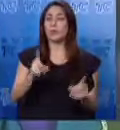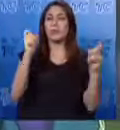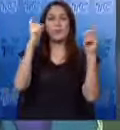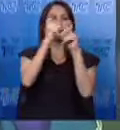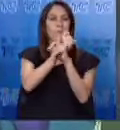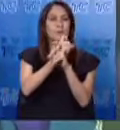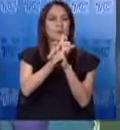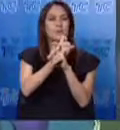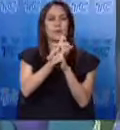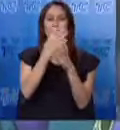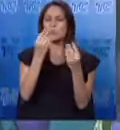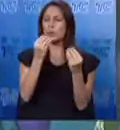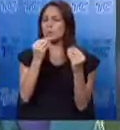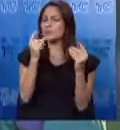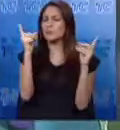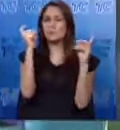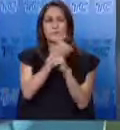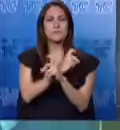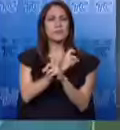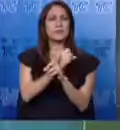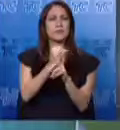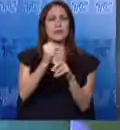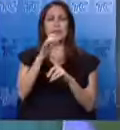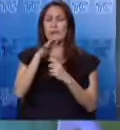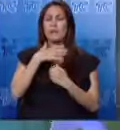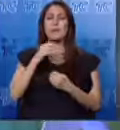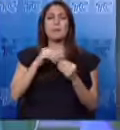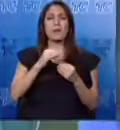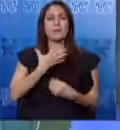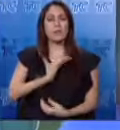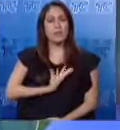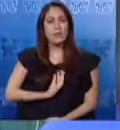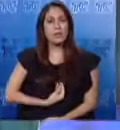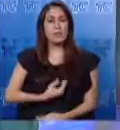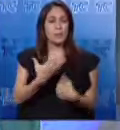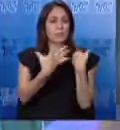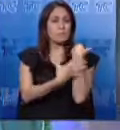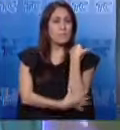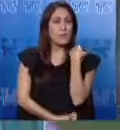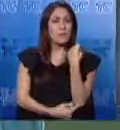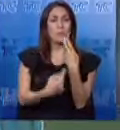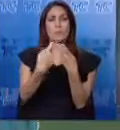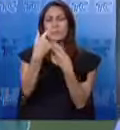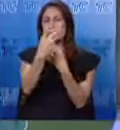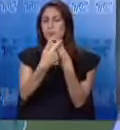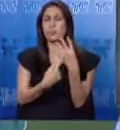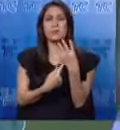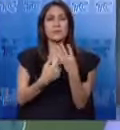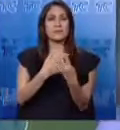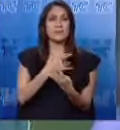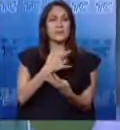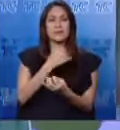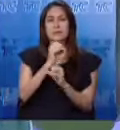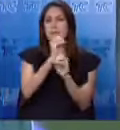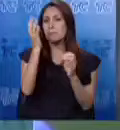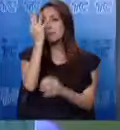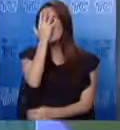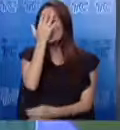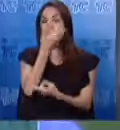contra la ignominia, contra la depresión, contra la pobreza, contra la